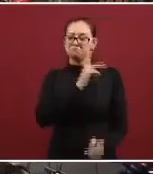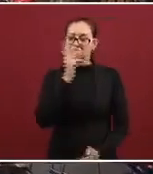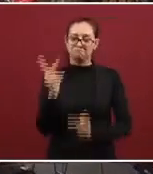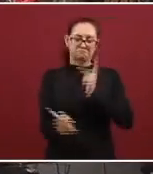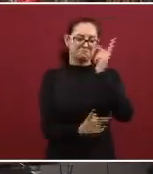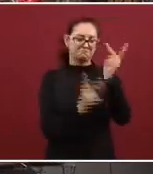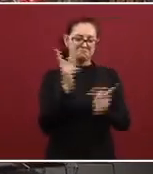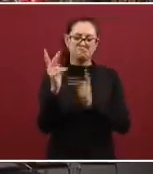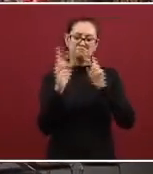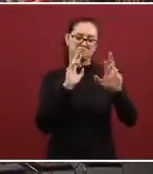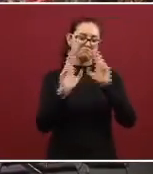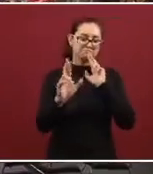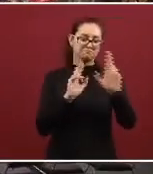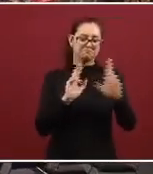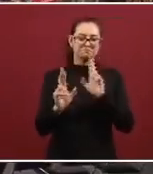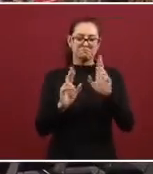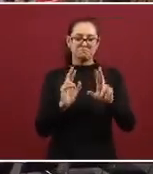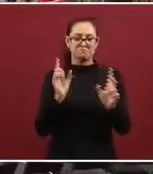preguntas.